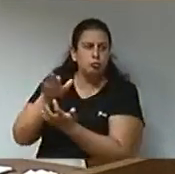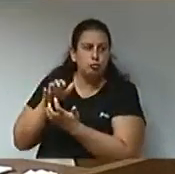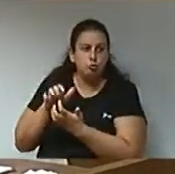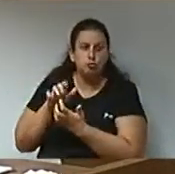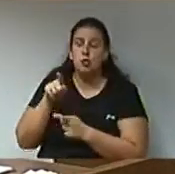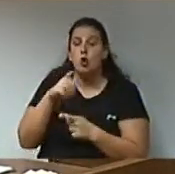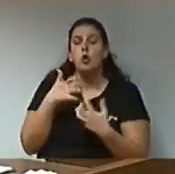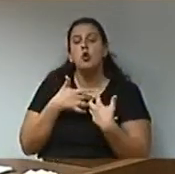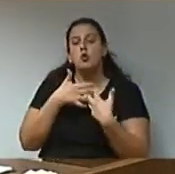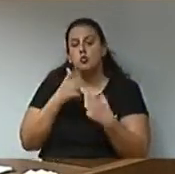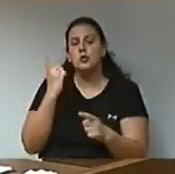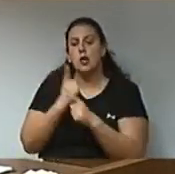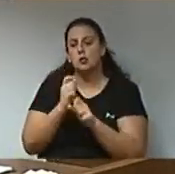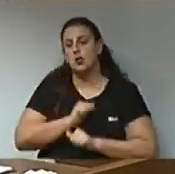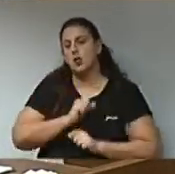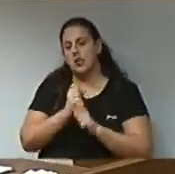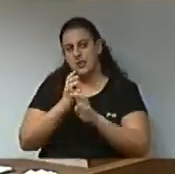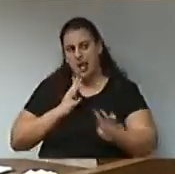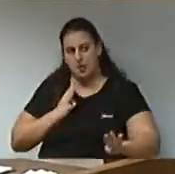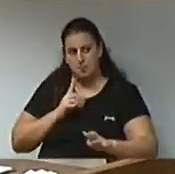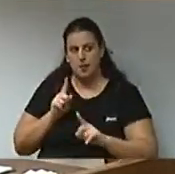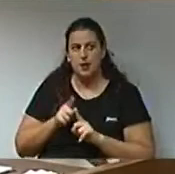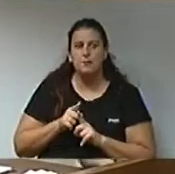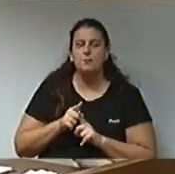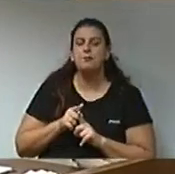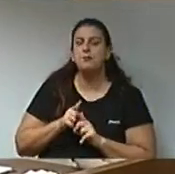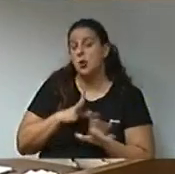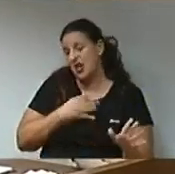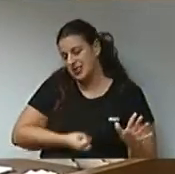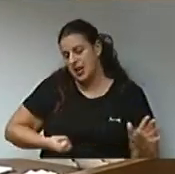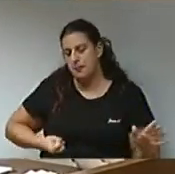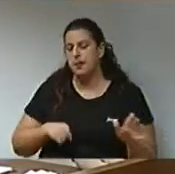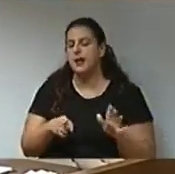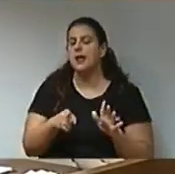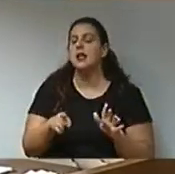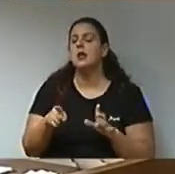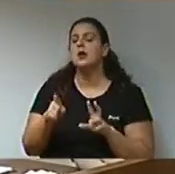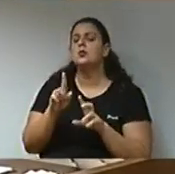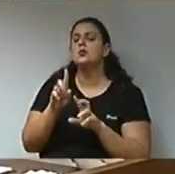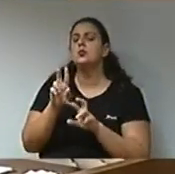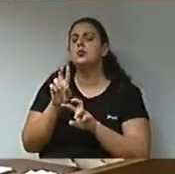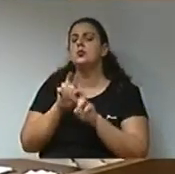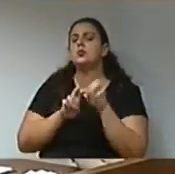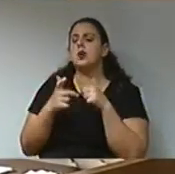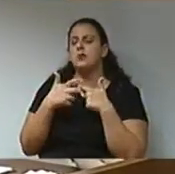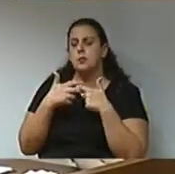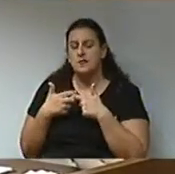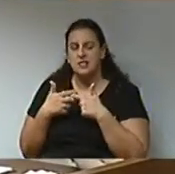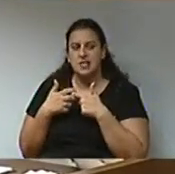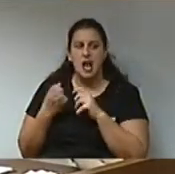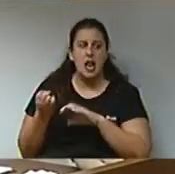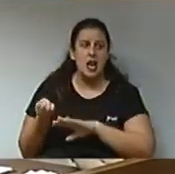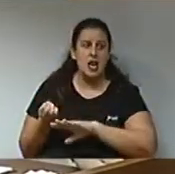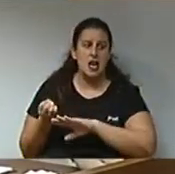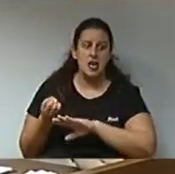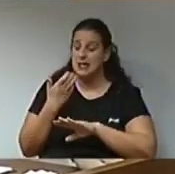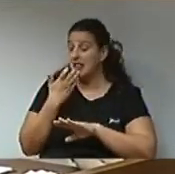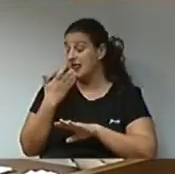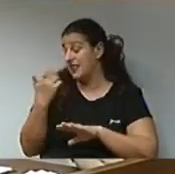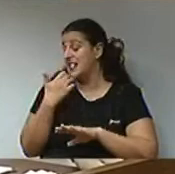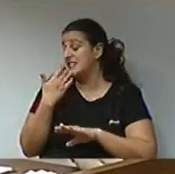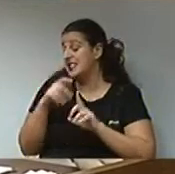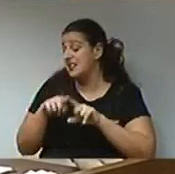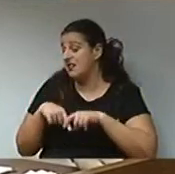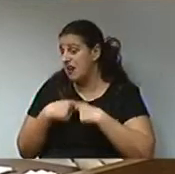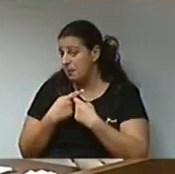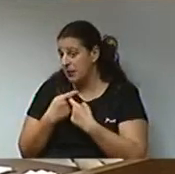hambre. Su propuesta fiscal supone, en las deducciones, un ahorro a una familia con un hijo de 1,9 euros al